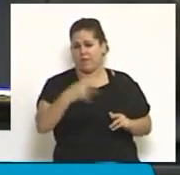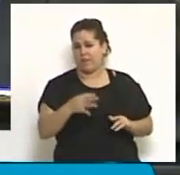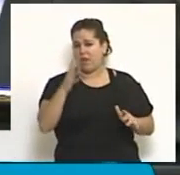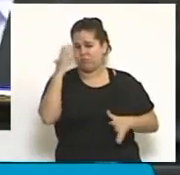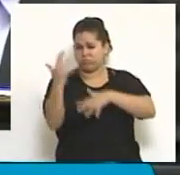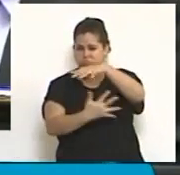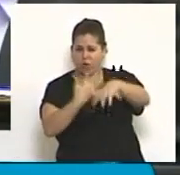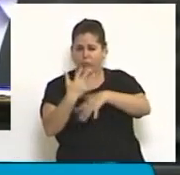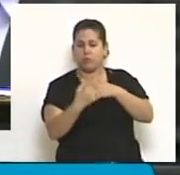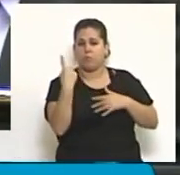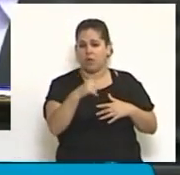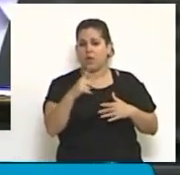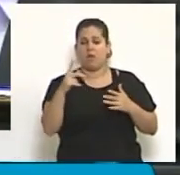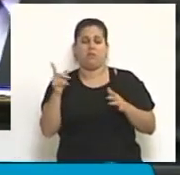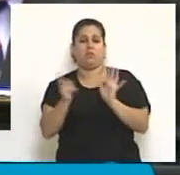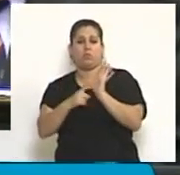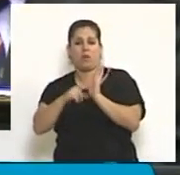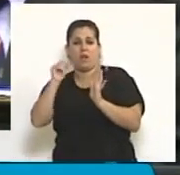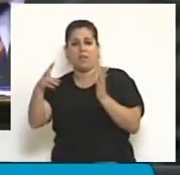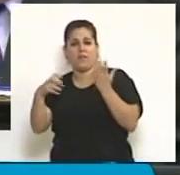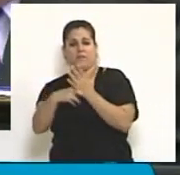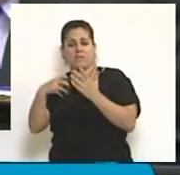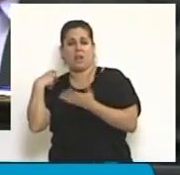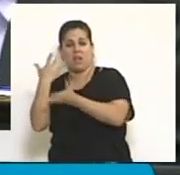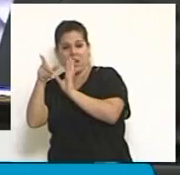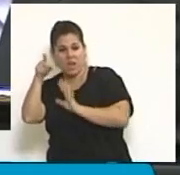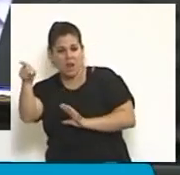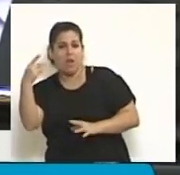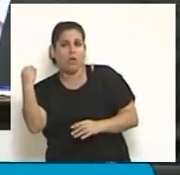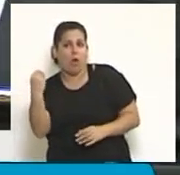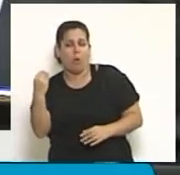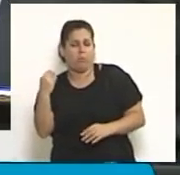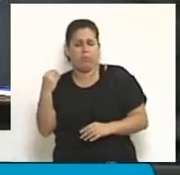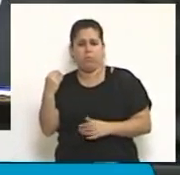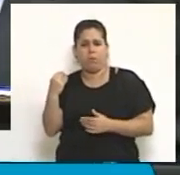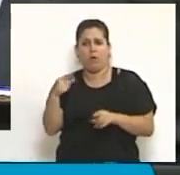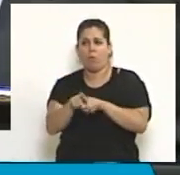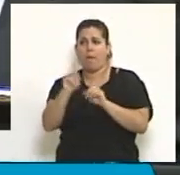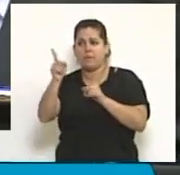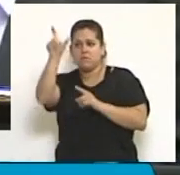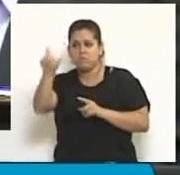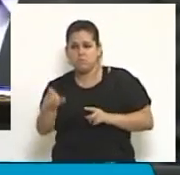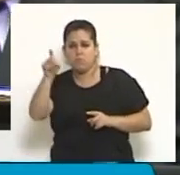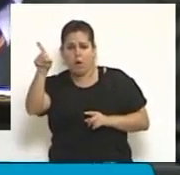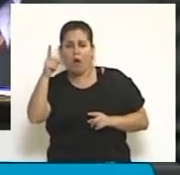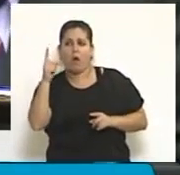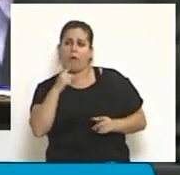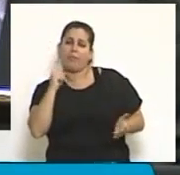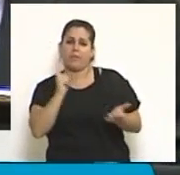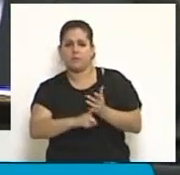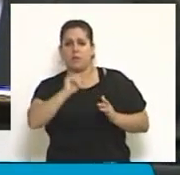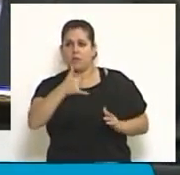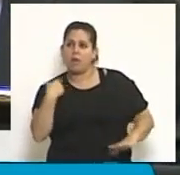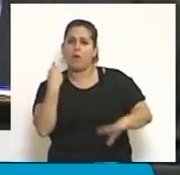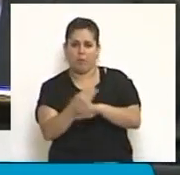confusa. En tanto, si el titular de la unidad fiscal sería el fiscal general, ¿cómo se entiende que el propio fiscal general se autoproponga para